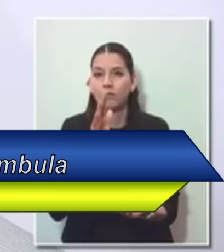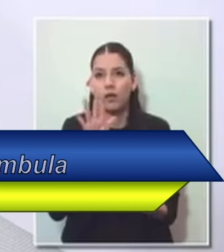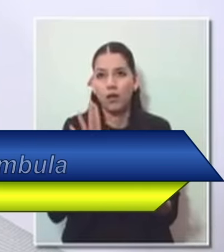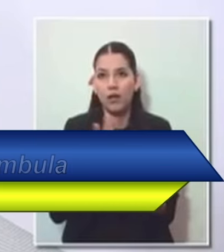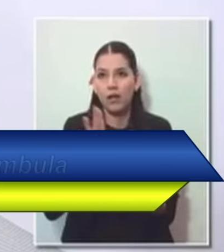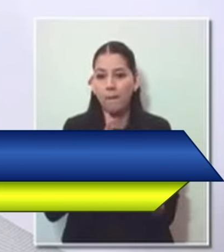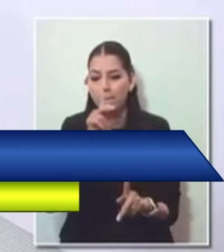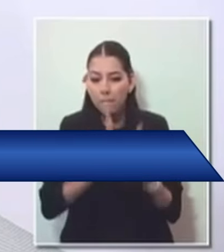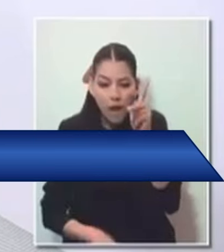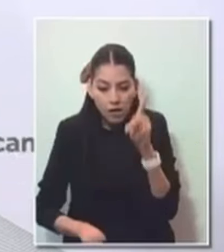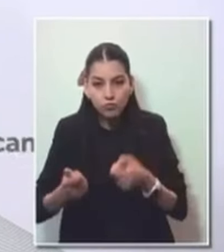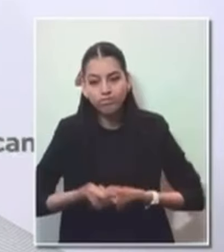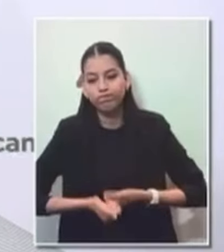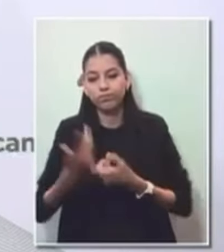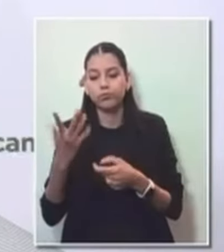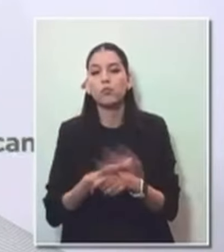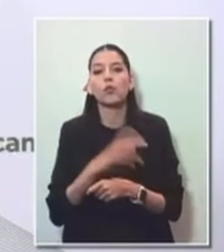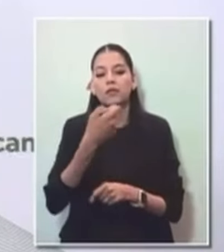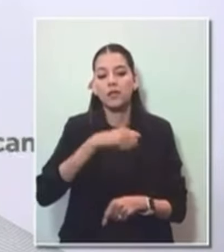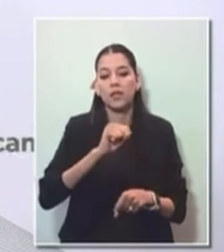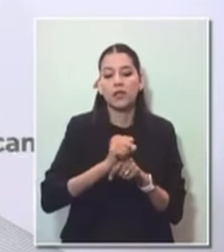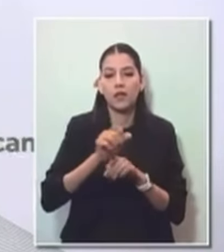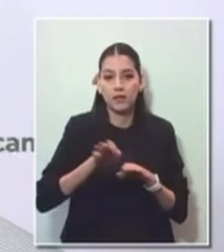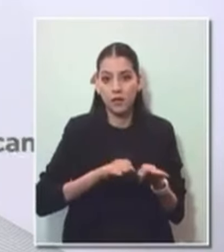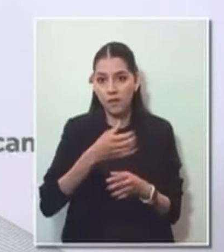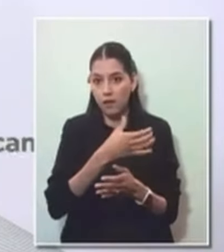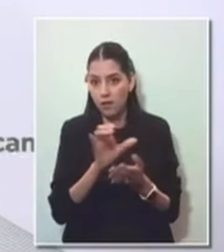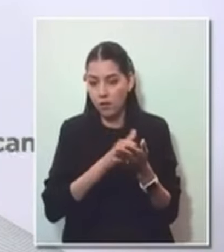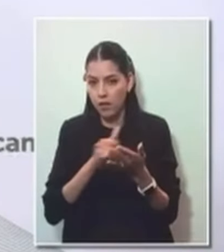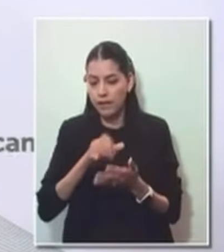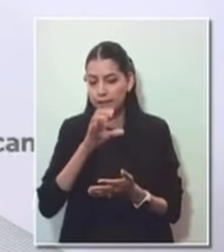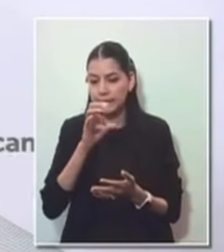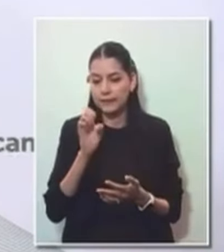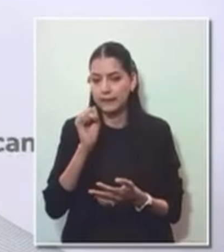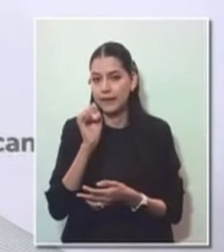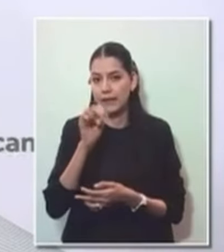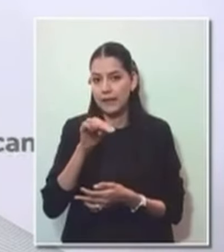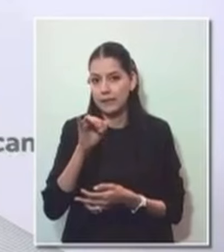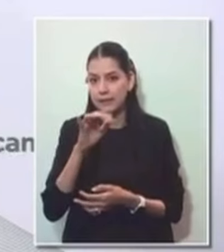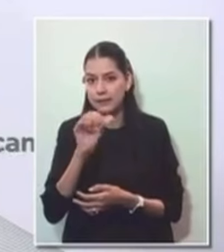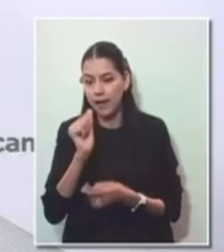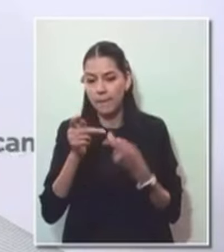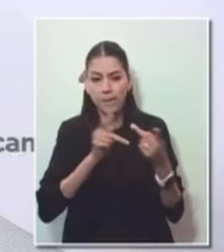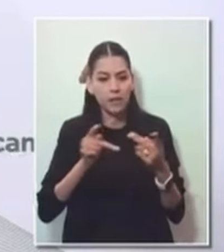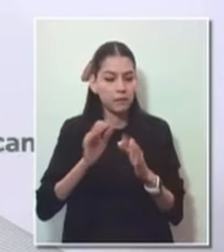modo que la Secretaría de Agricultura, a través de Senasica, está perfectamente preparado para